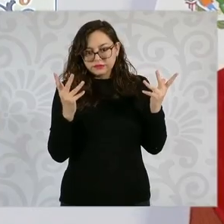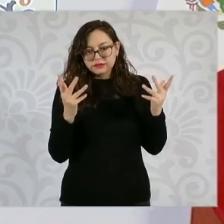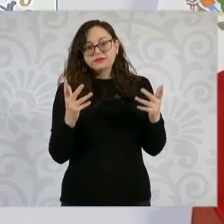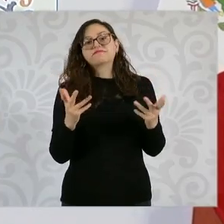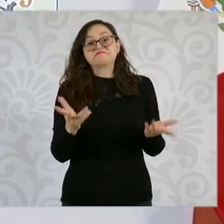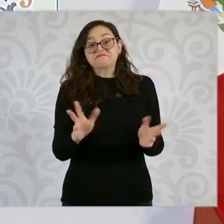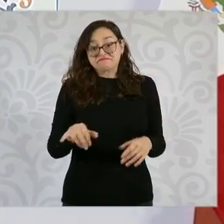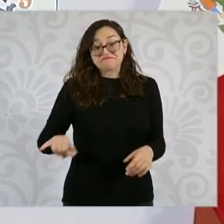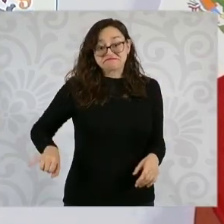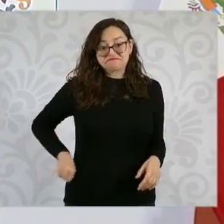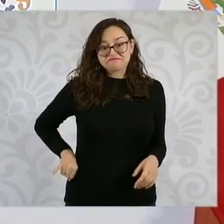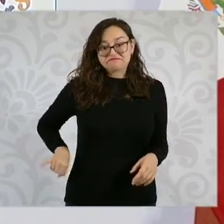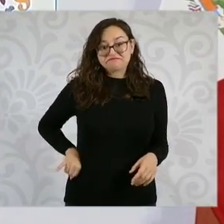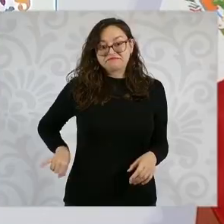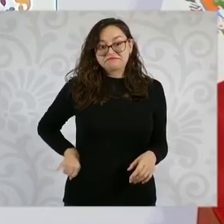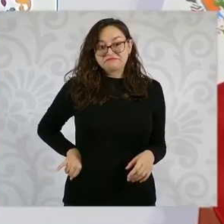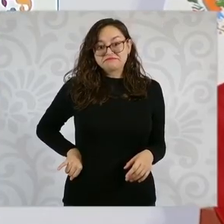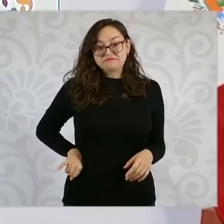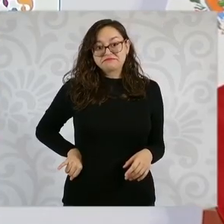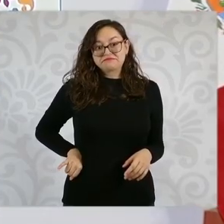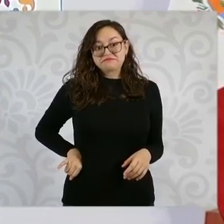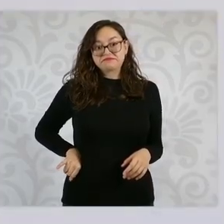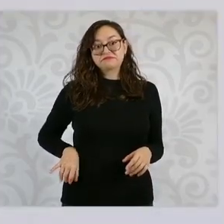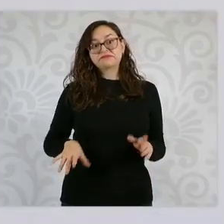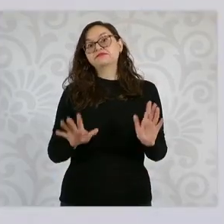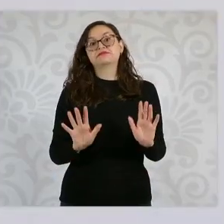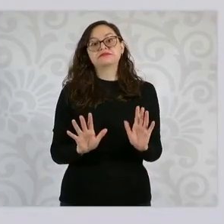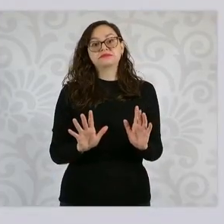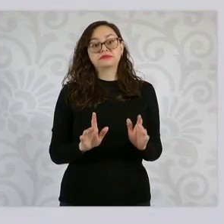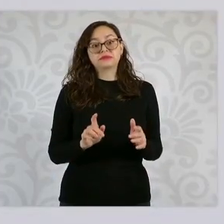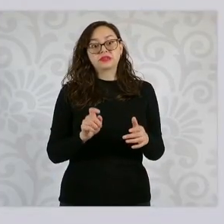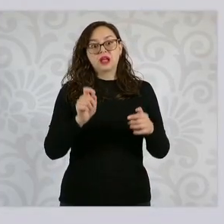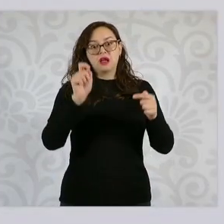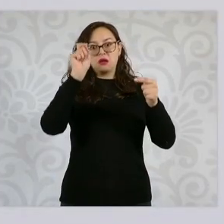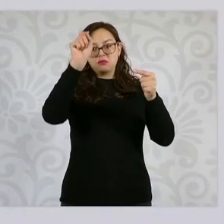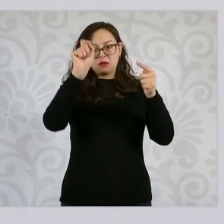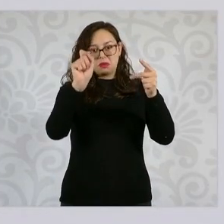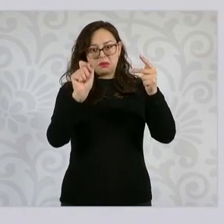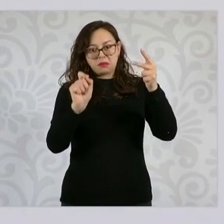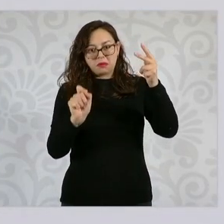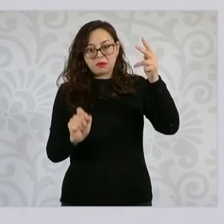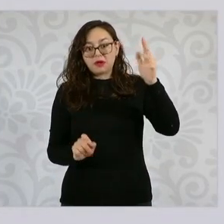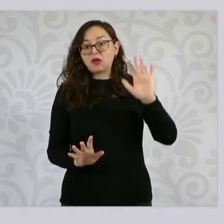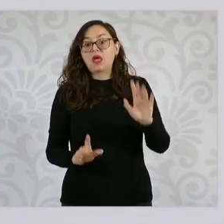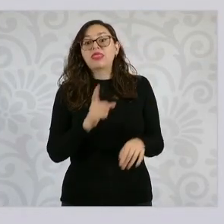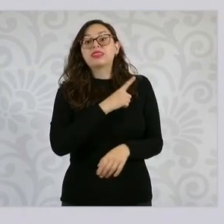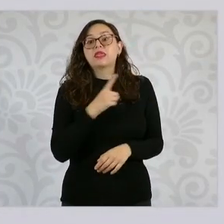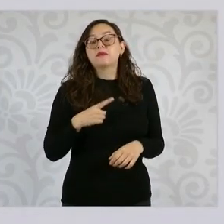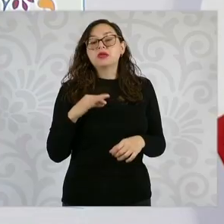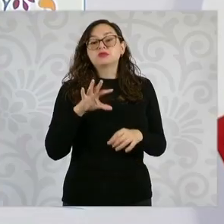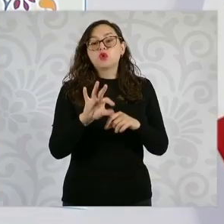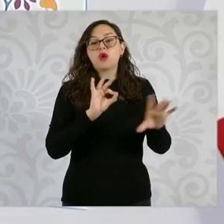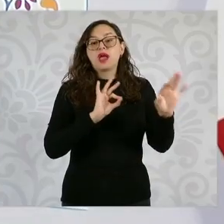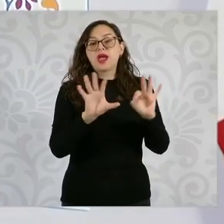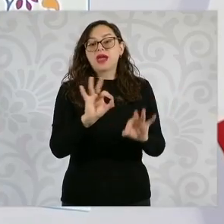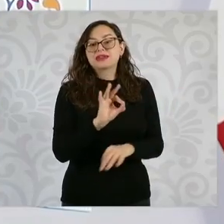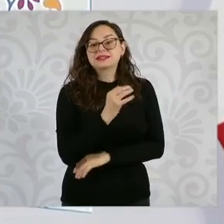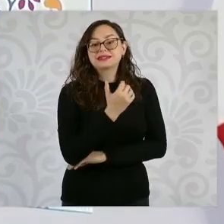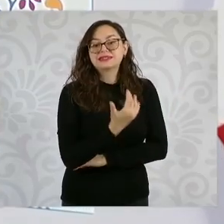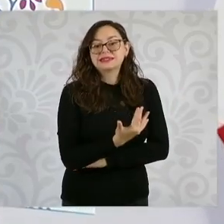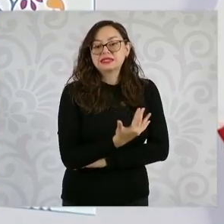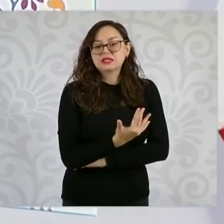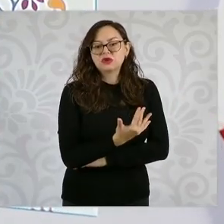es interesante, que no se vota por todos, sino se vota solamente por 5, si mal no me equivoco.